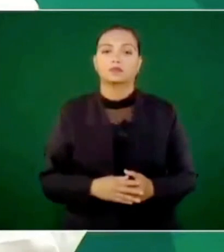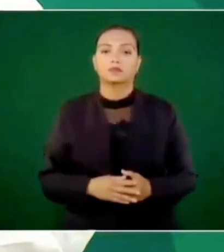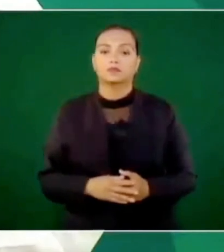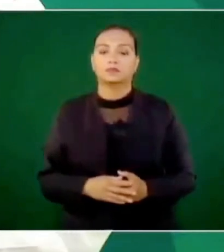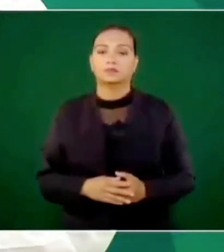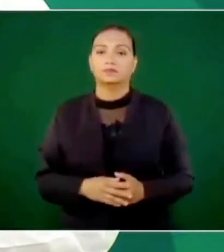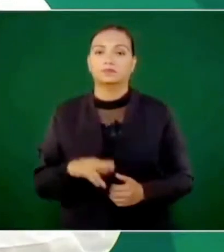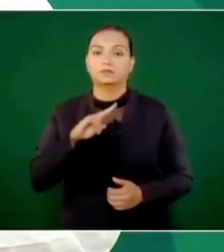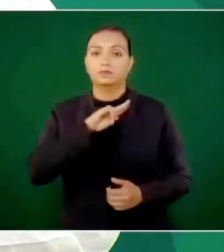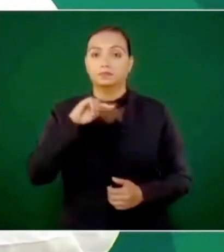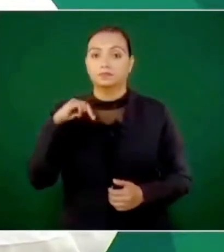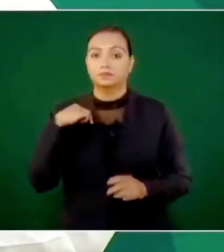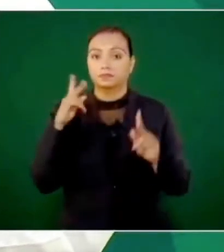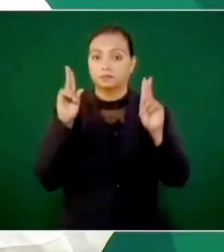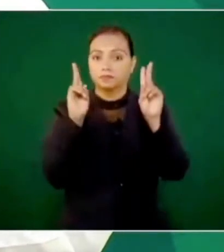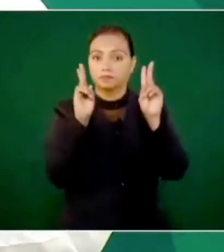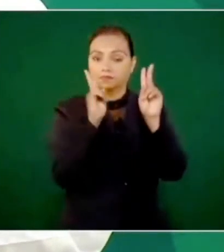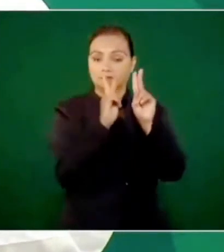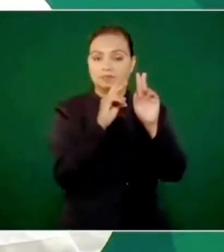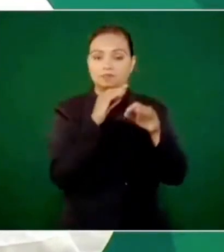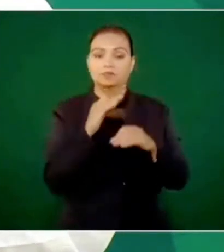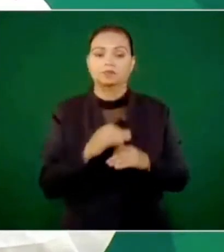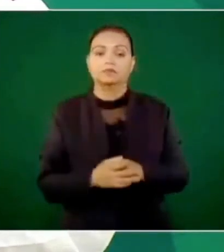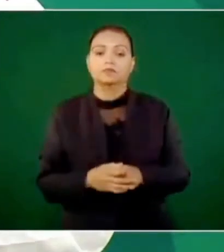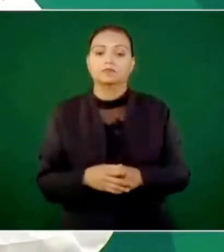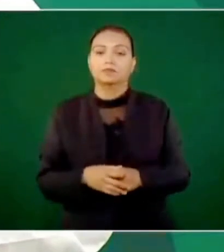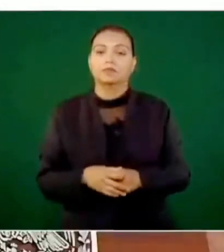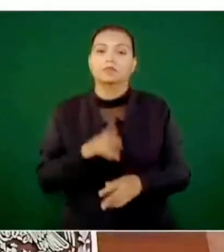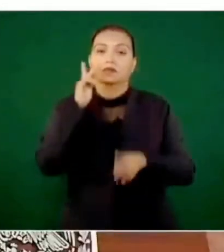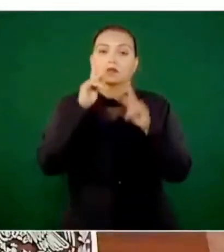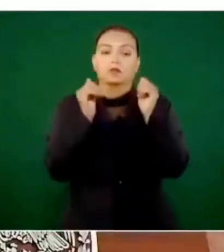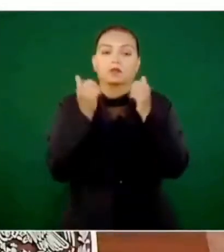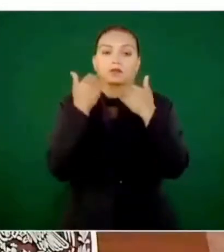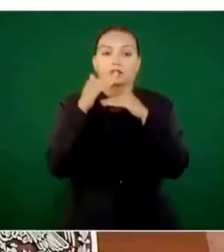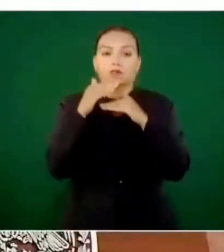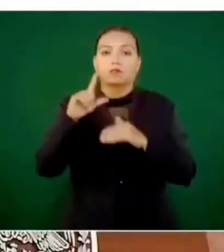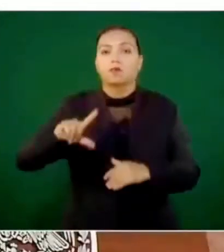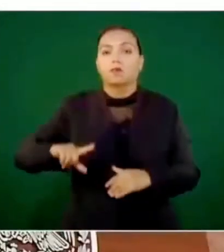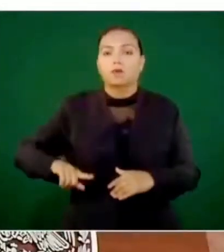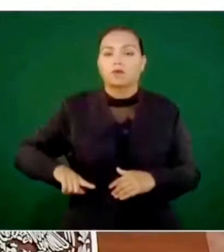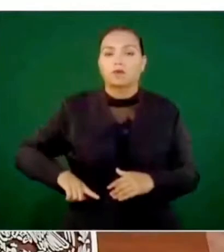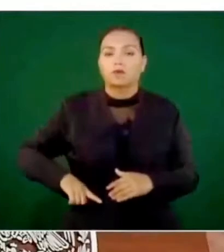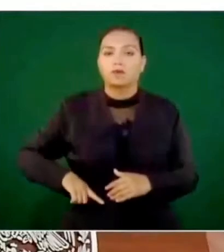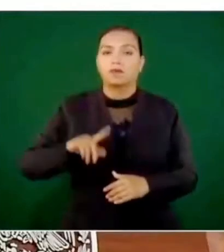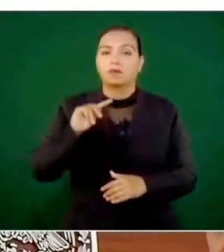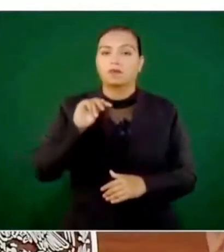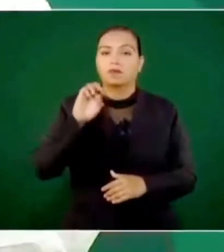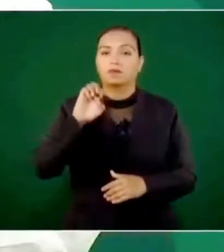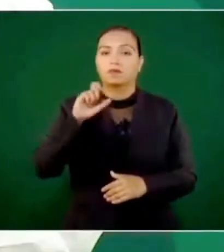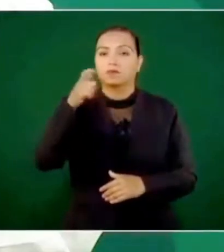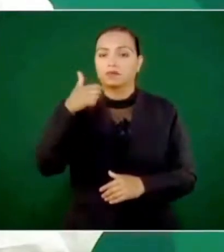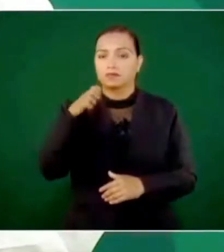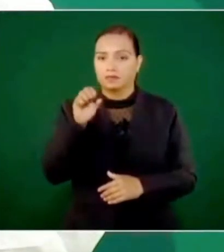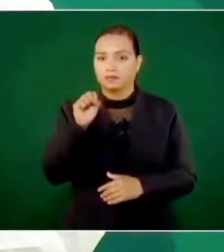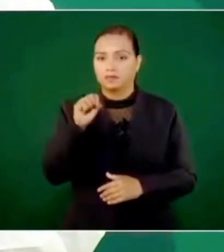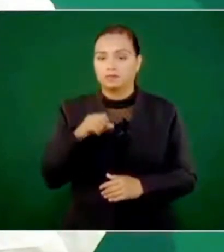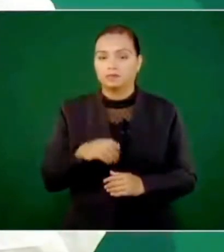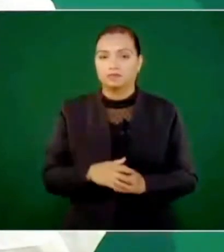Y nuestros vecinos, no todos, estoy hablando del gobernante de Texas, para ser preciso.